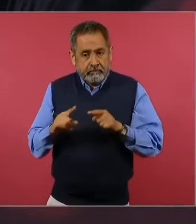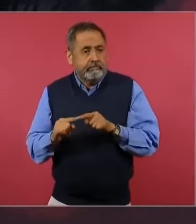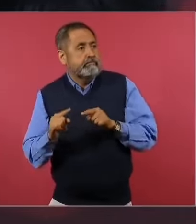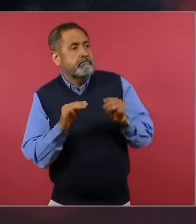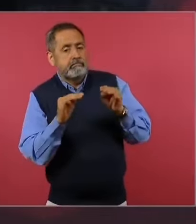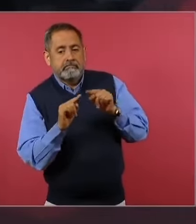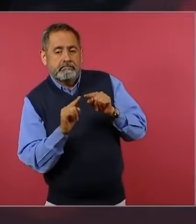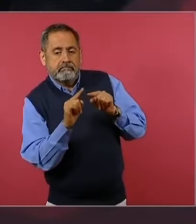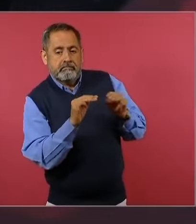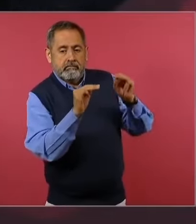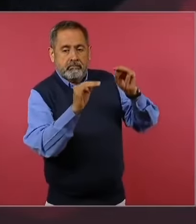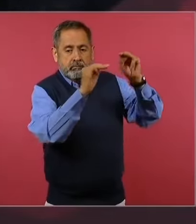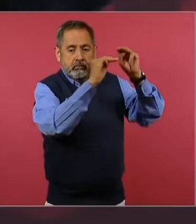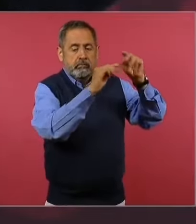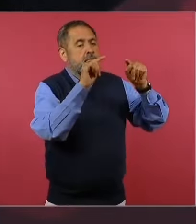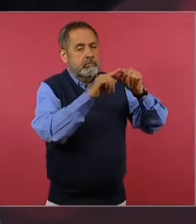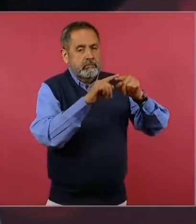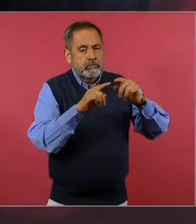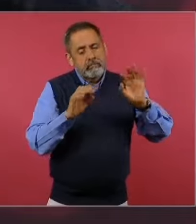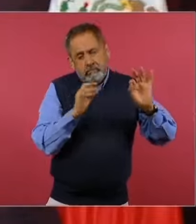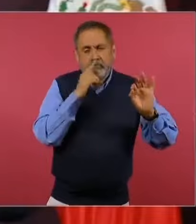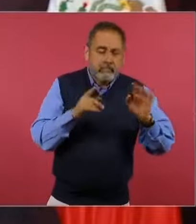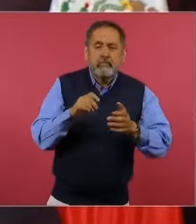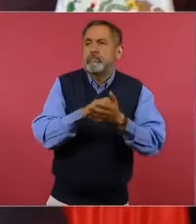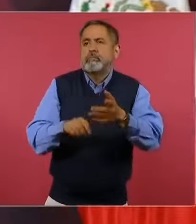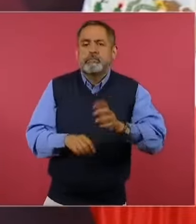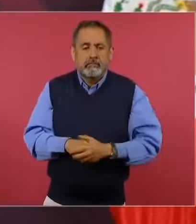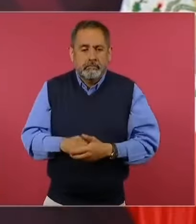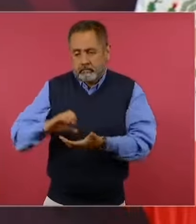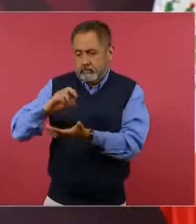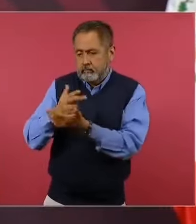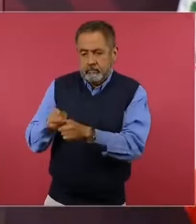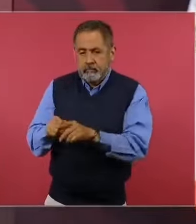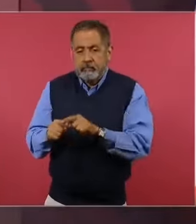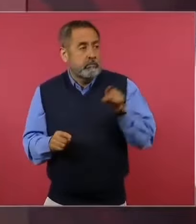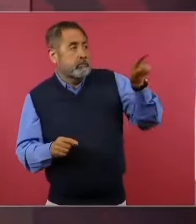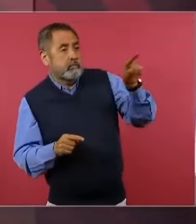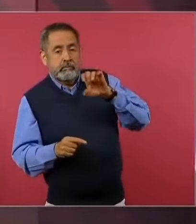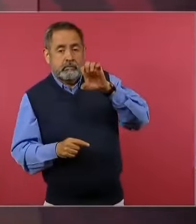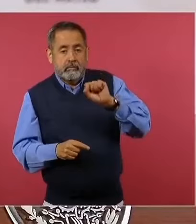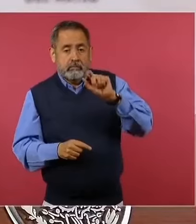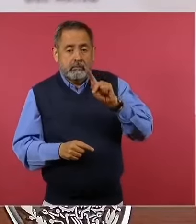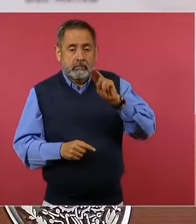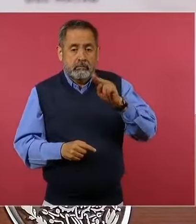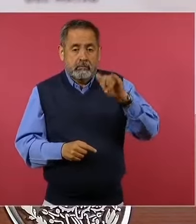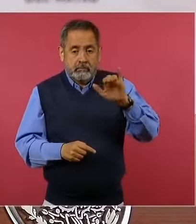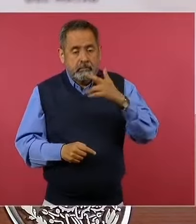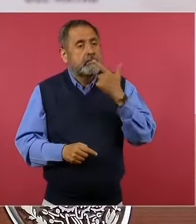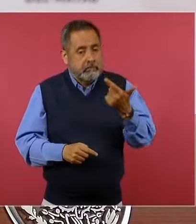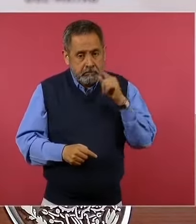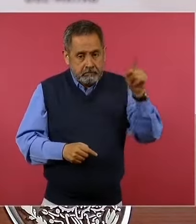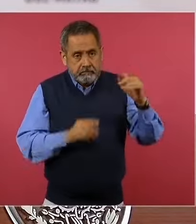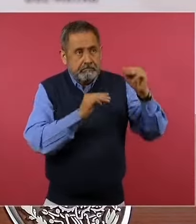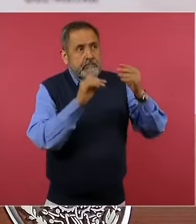partes altas. No es lo mismo Chetumal que Esfugil, por ejemplo, ¿sí? Y